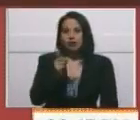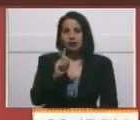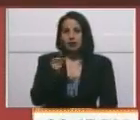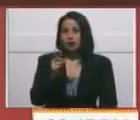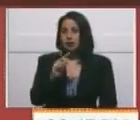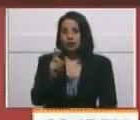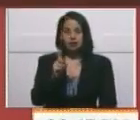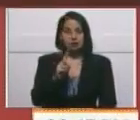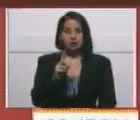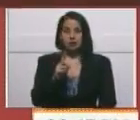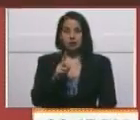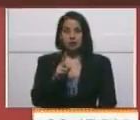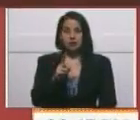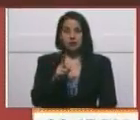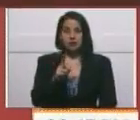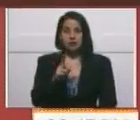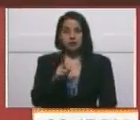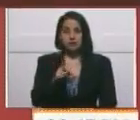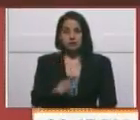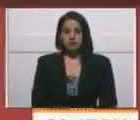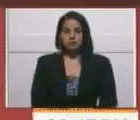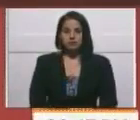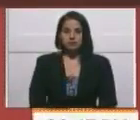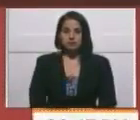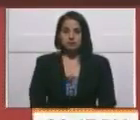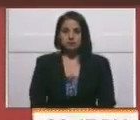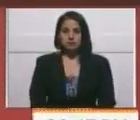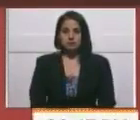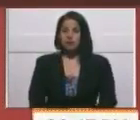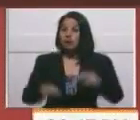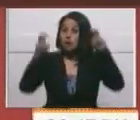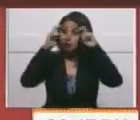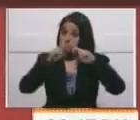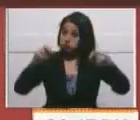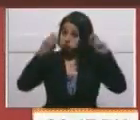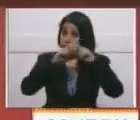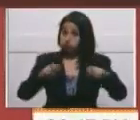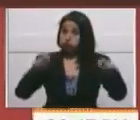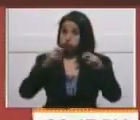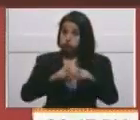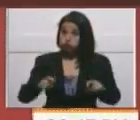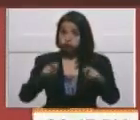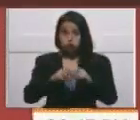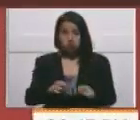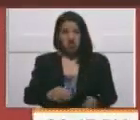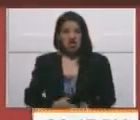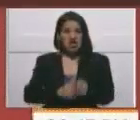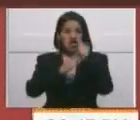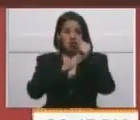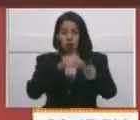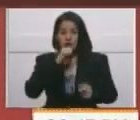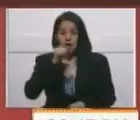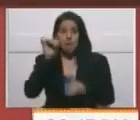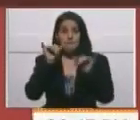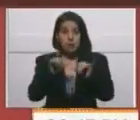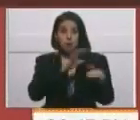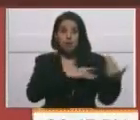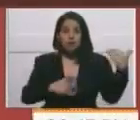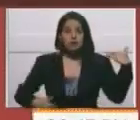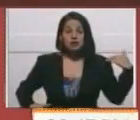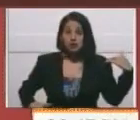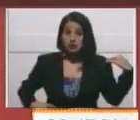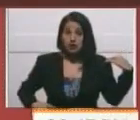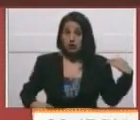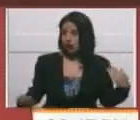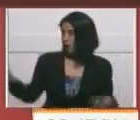puede ser así la investigación la dirigió al mismo presidente porque